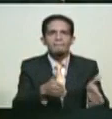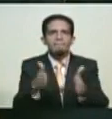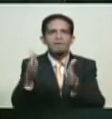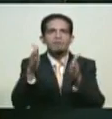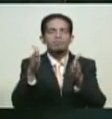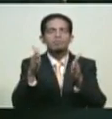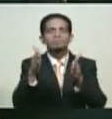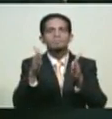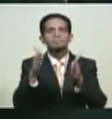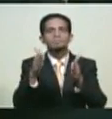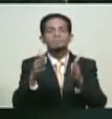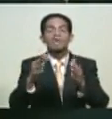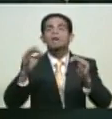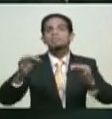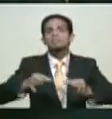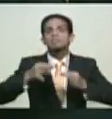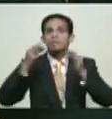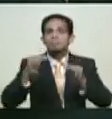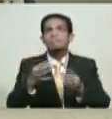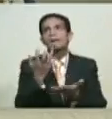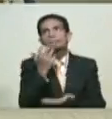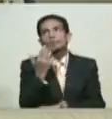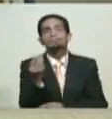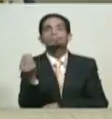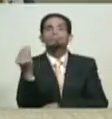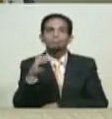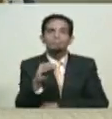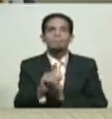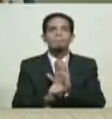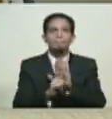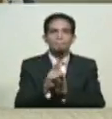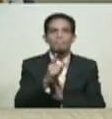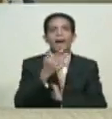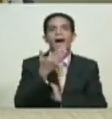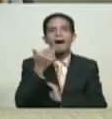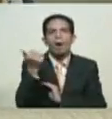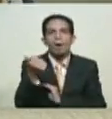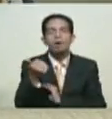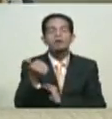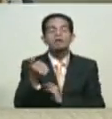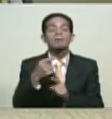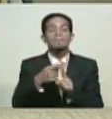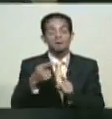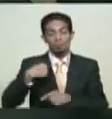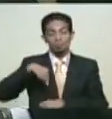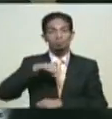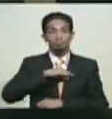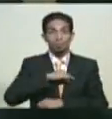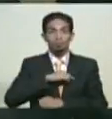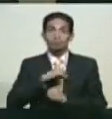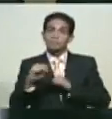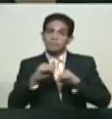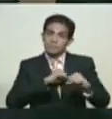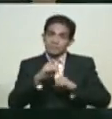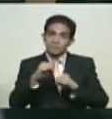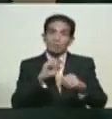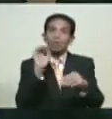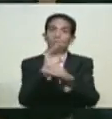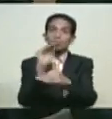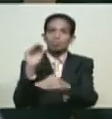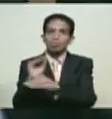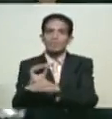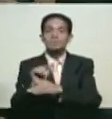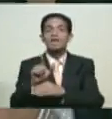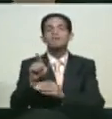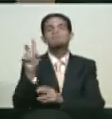que siempre habrá cosas que mejorar pero haremos lo que tengamos que hacer por preservar por cuidar a esta patria bendita que